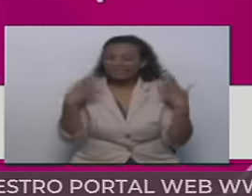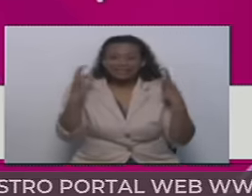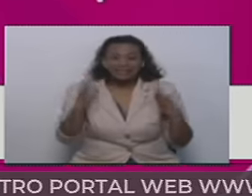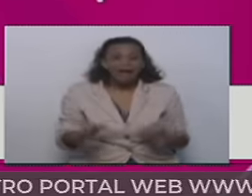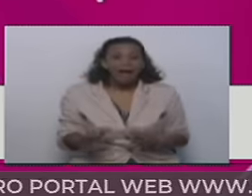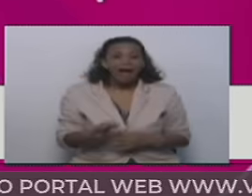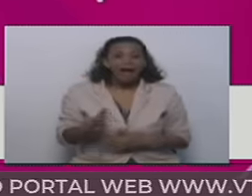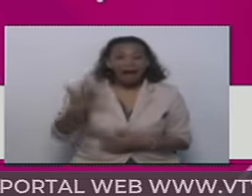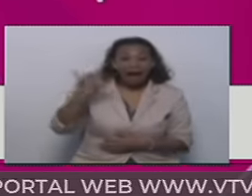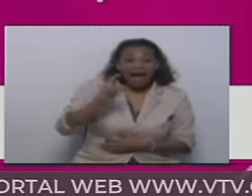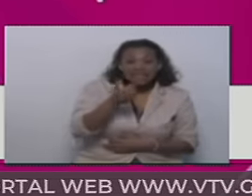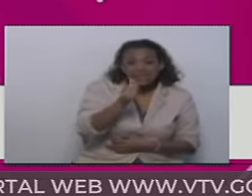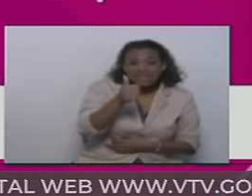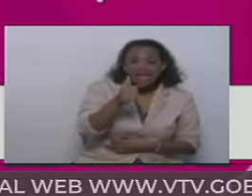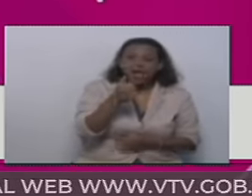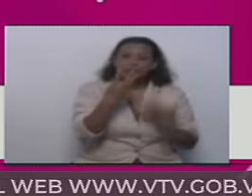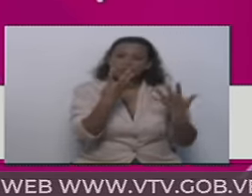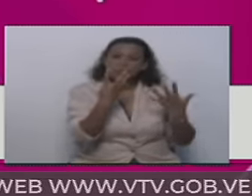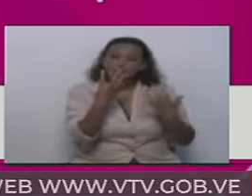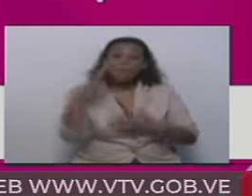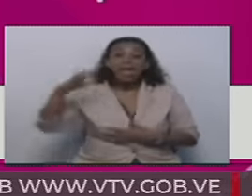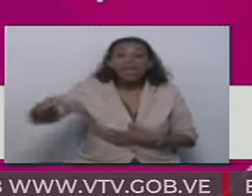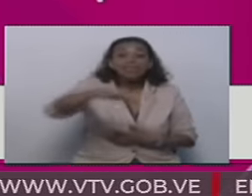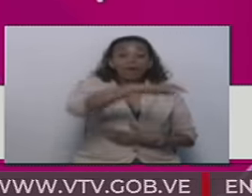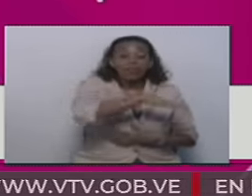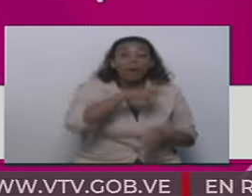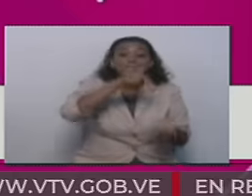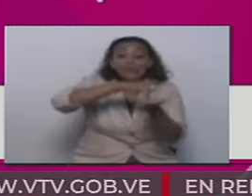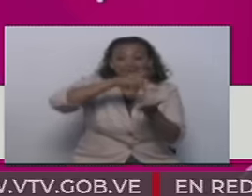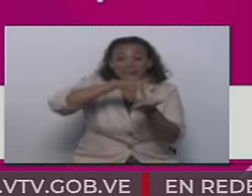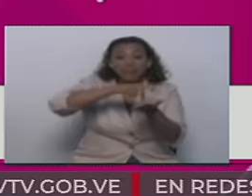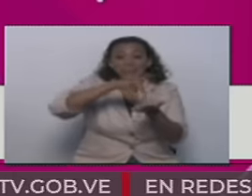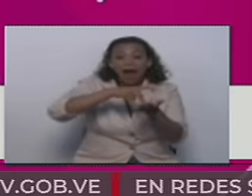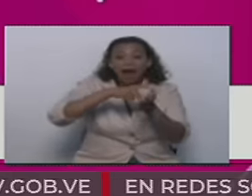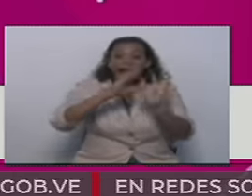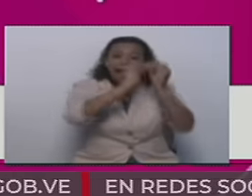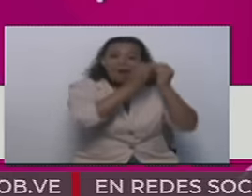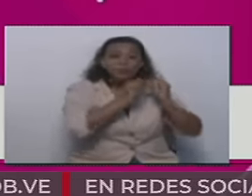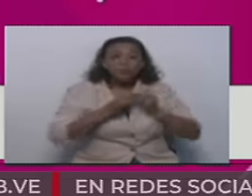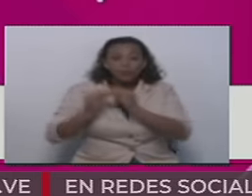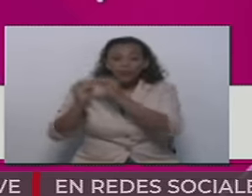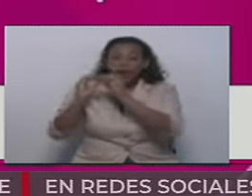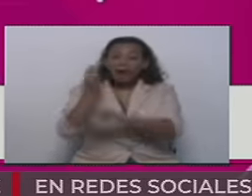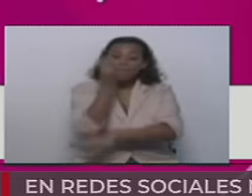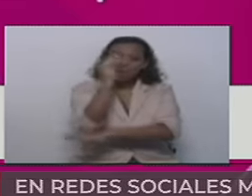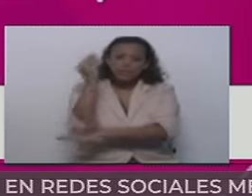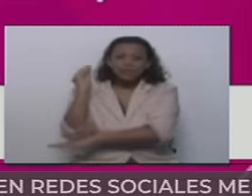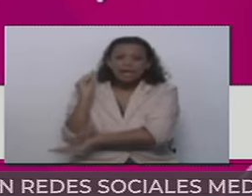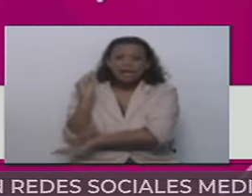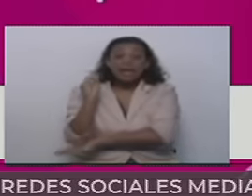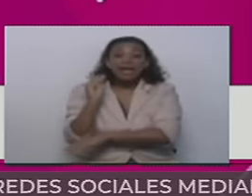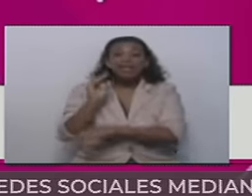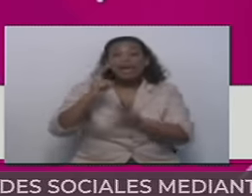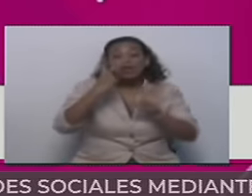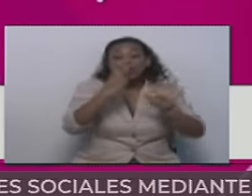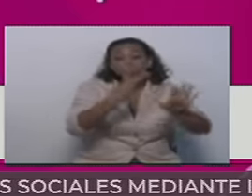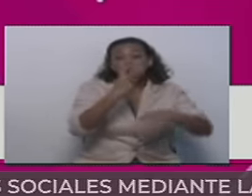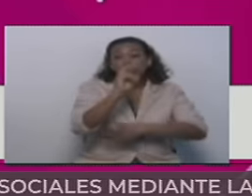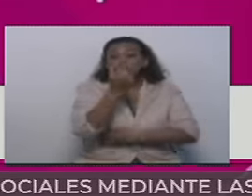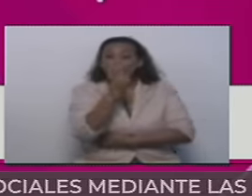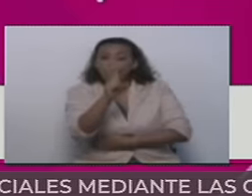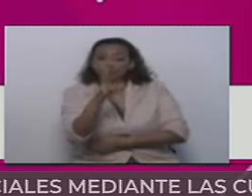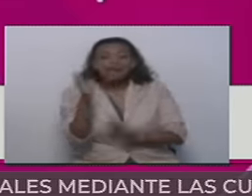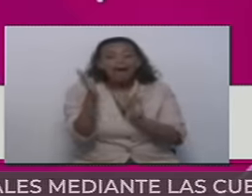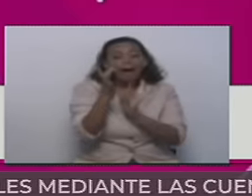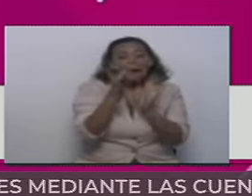hay 9 estados participaron en la realización de las muñecas. Y desde el 12 de